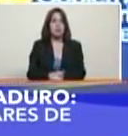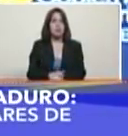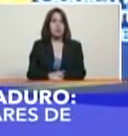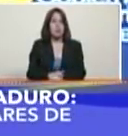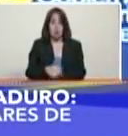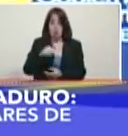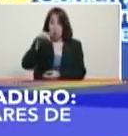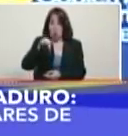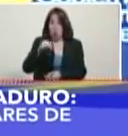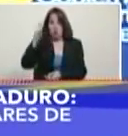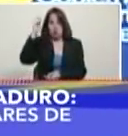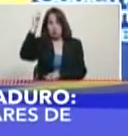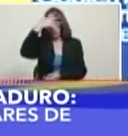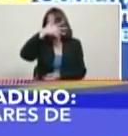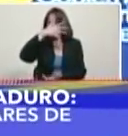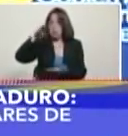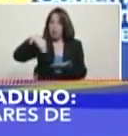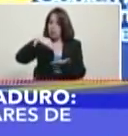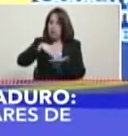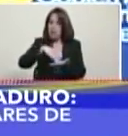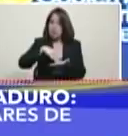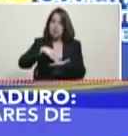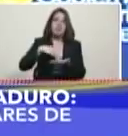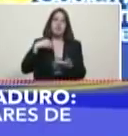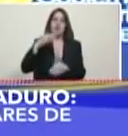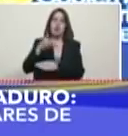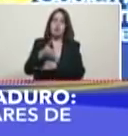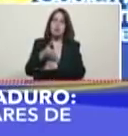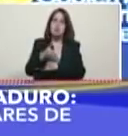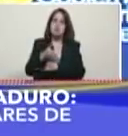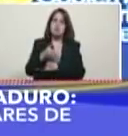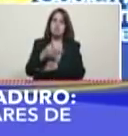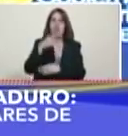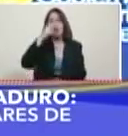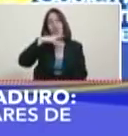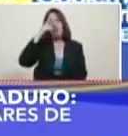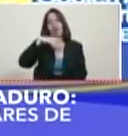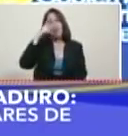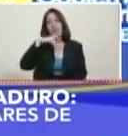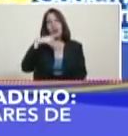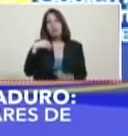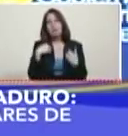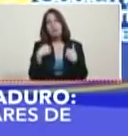Hoy estuvo Donald Trump en Miami, con una retórica cansada,